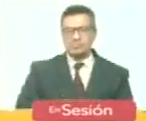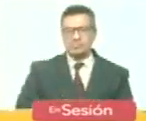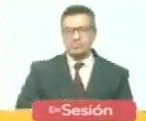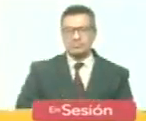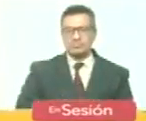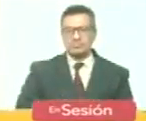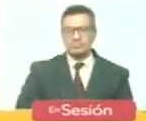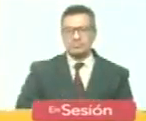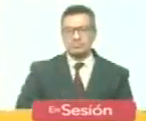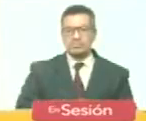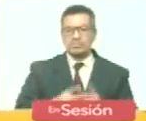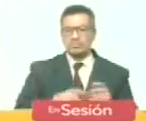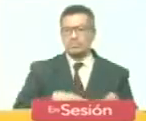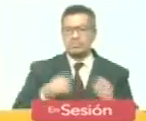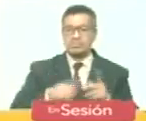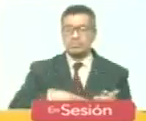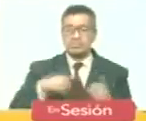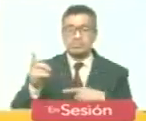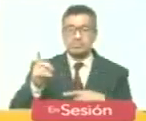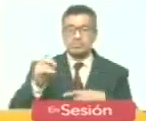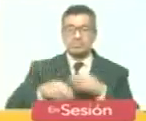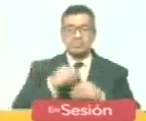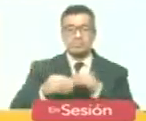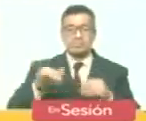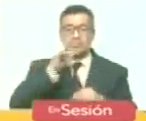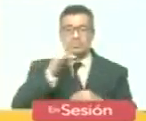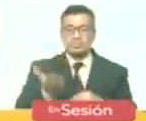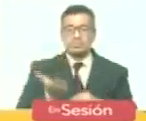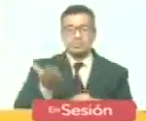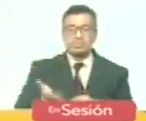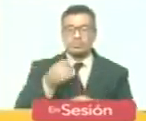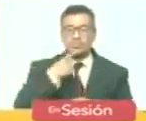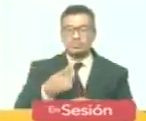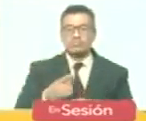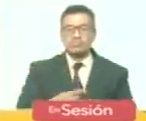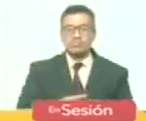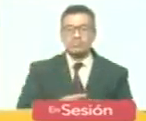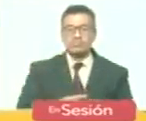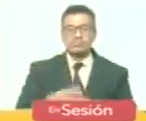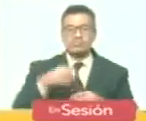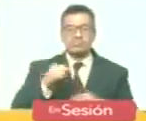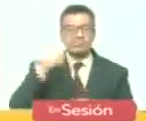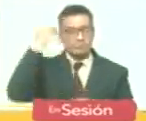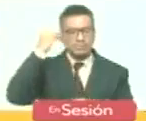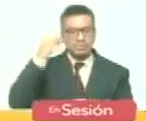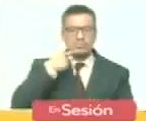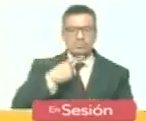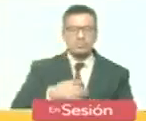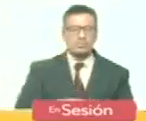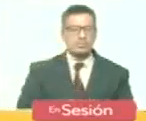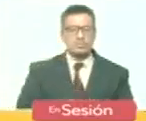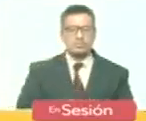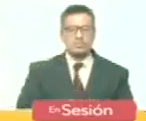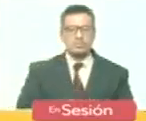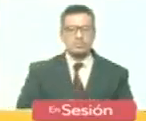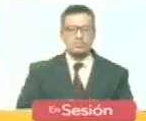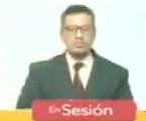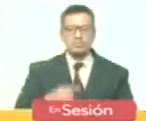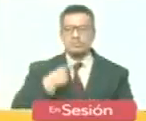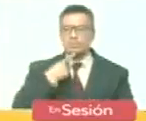Lo sacan del exilio y él hizo una declaración importante, que es bueno tomarlo en cuenta, que no está aquí en el debate, donde él